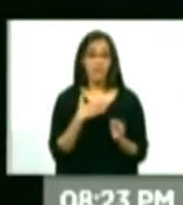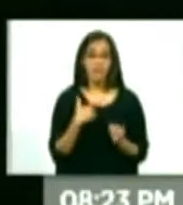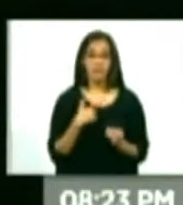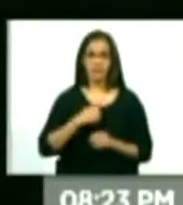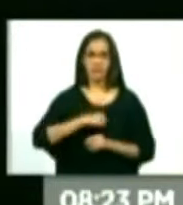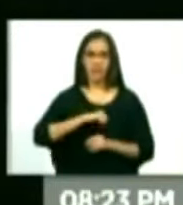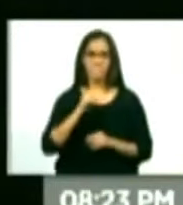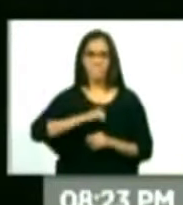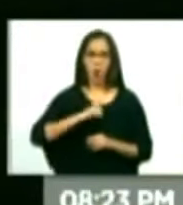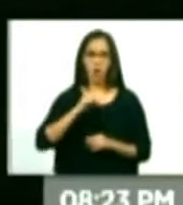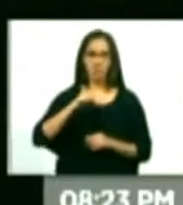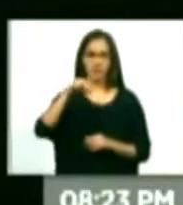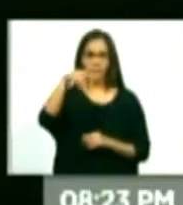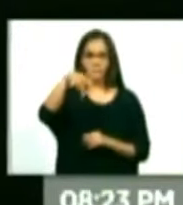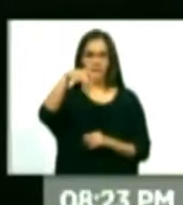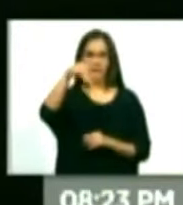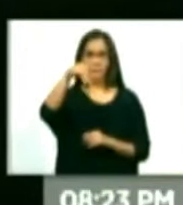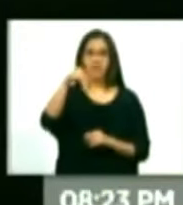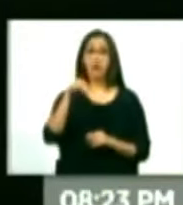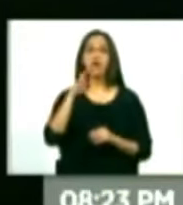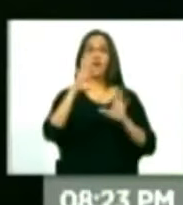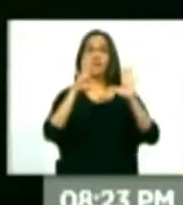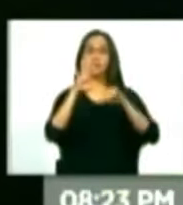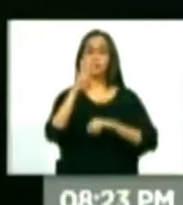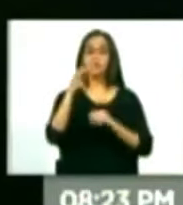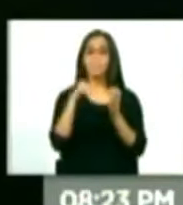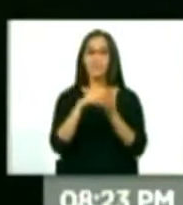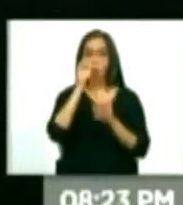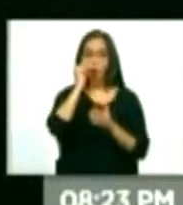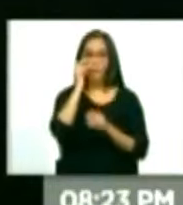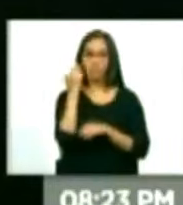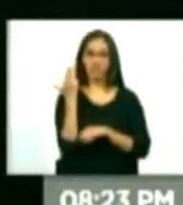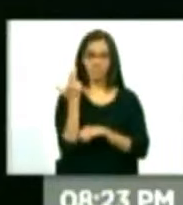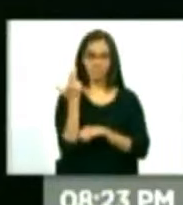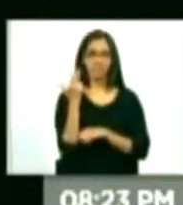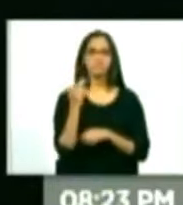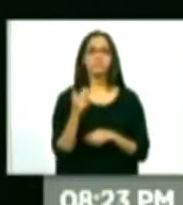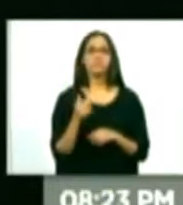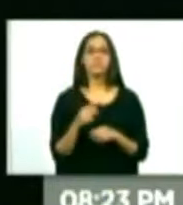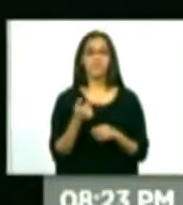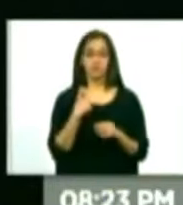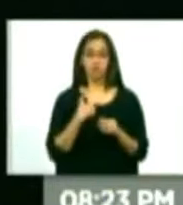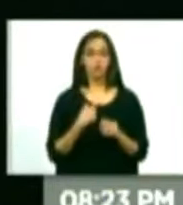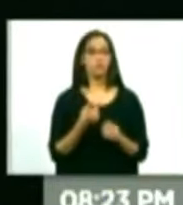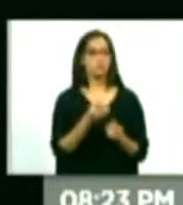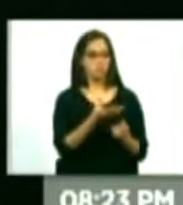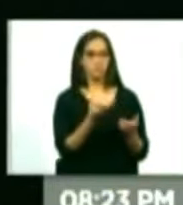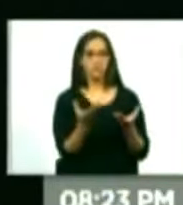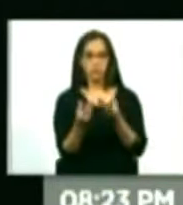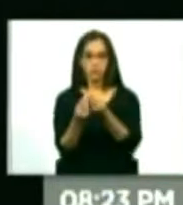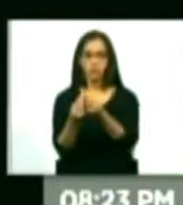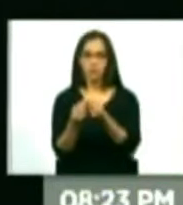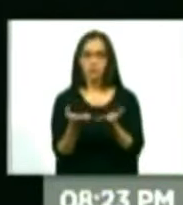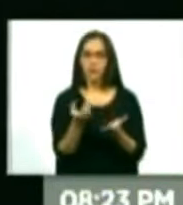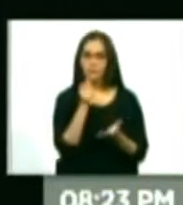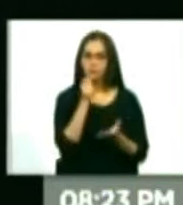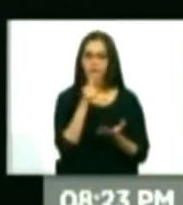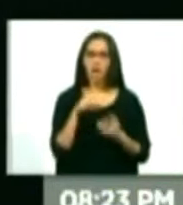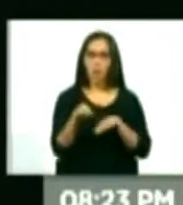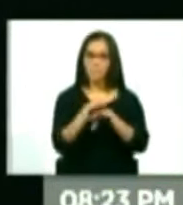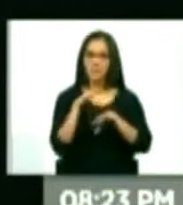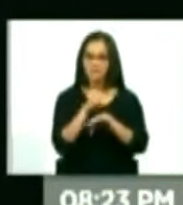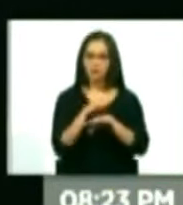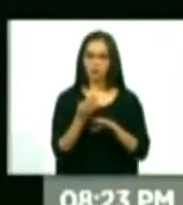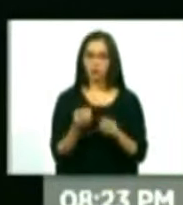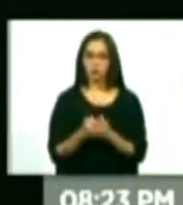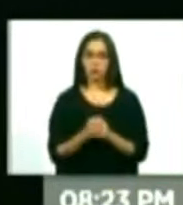con 14.000 hombres armados, y yo llevé eso hasta Consejo de Ministros para preguntarle a los ministros, pues, no